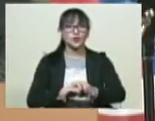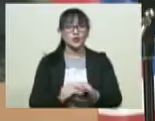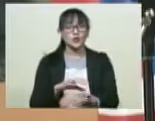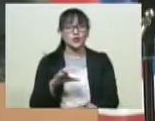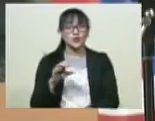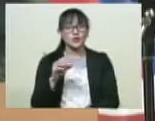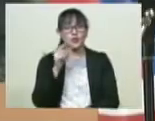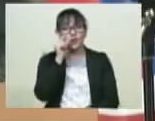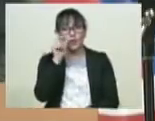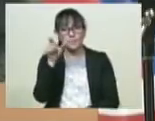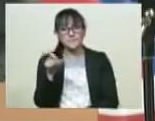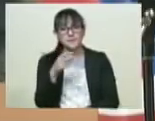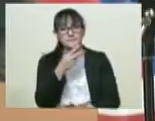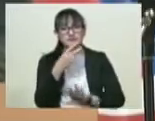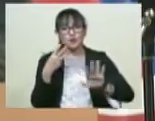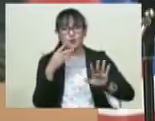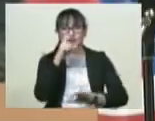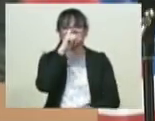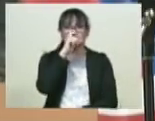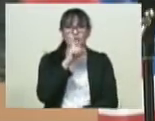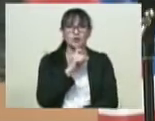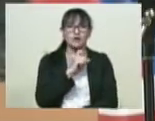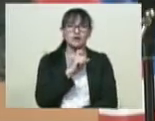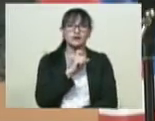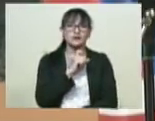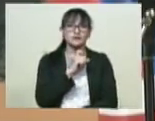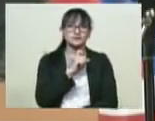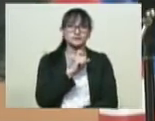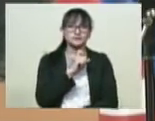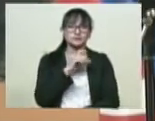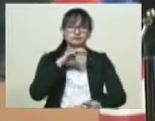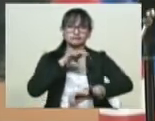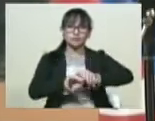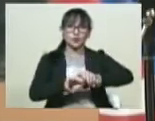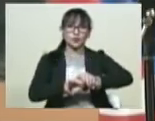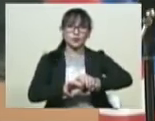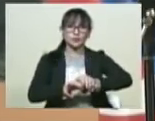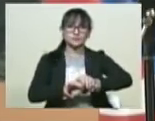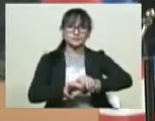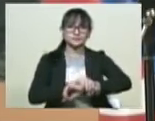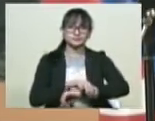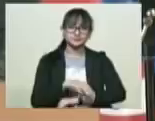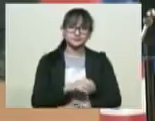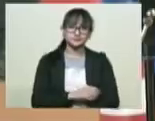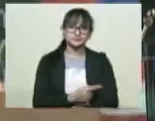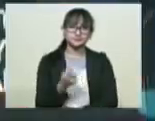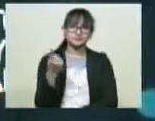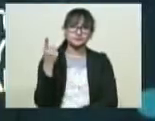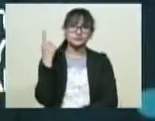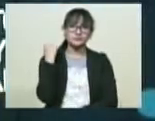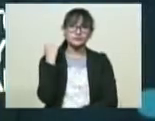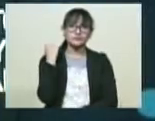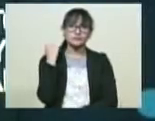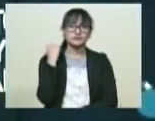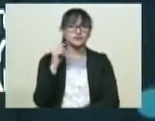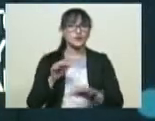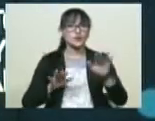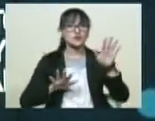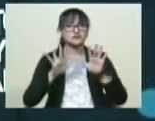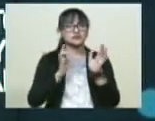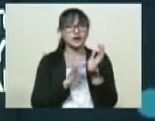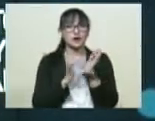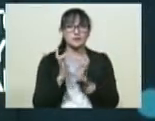Collar, de 28 años de edad, quien fue capturado el pasado 15 de